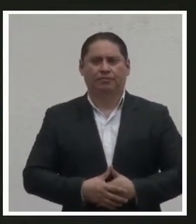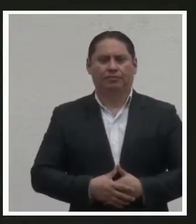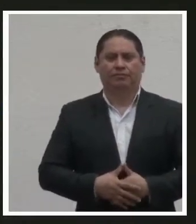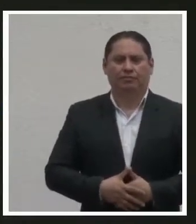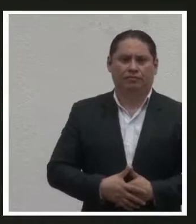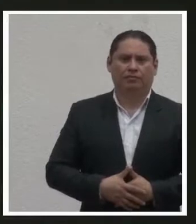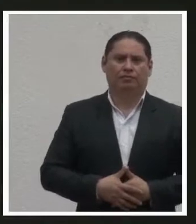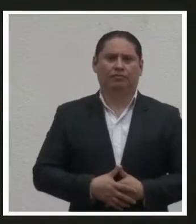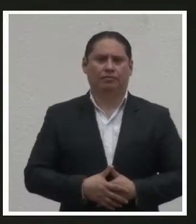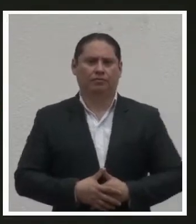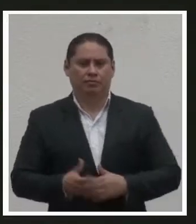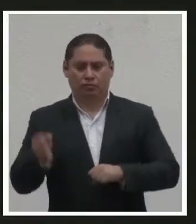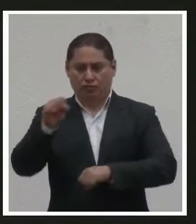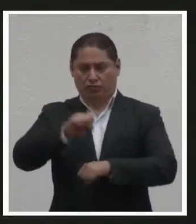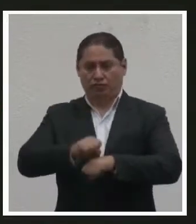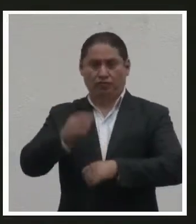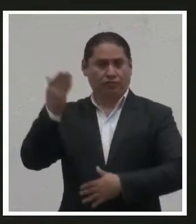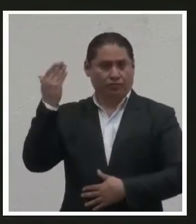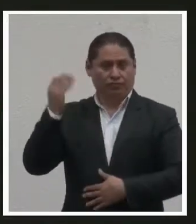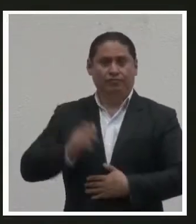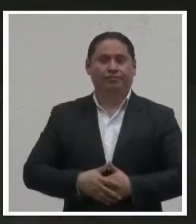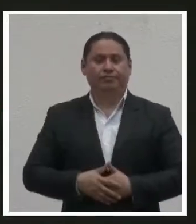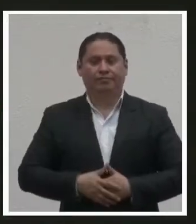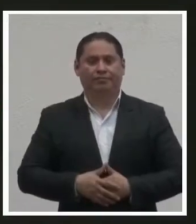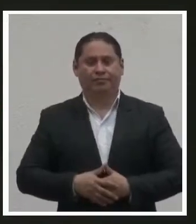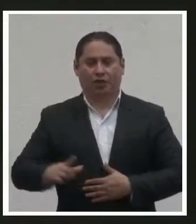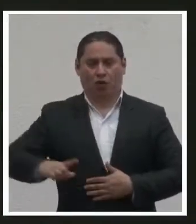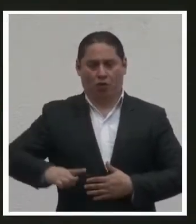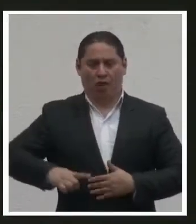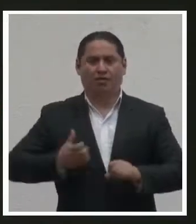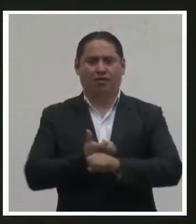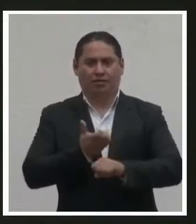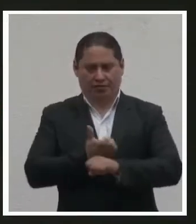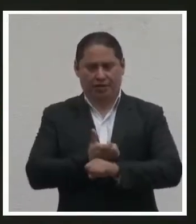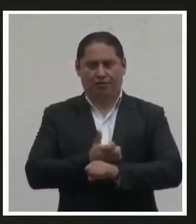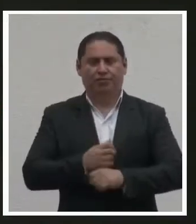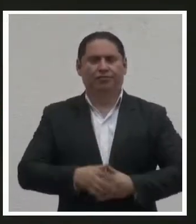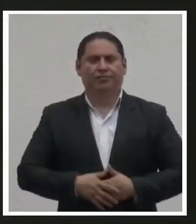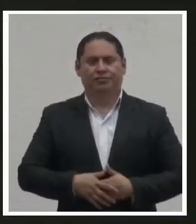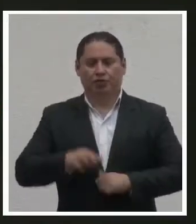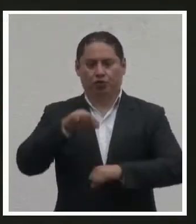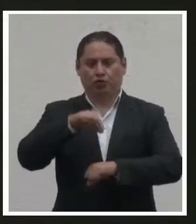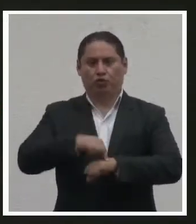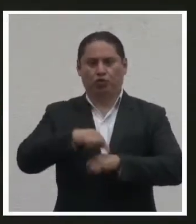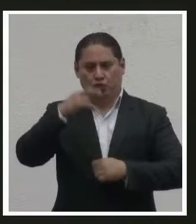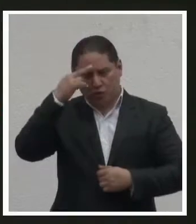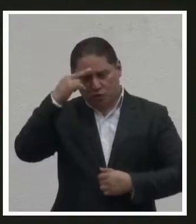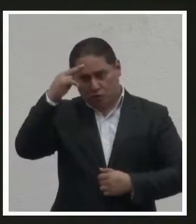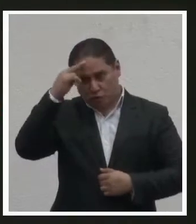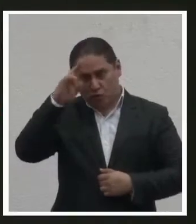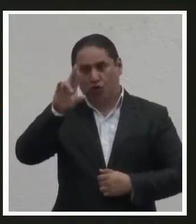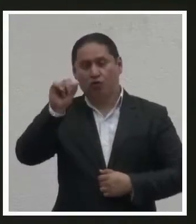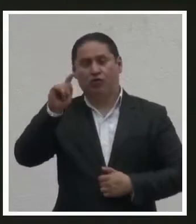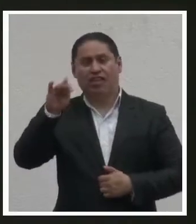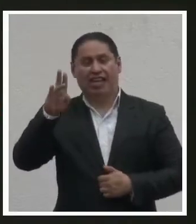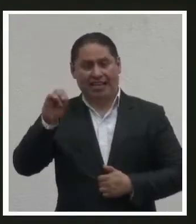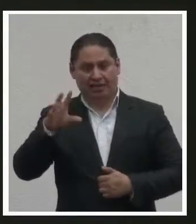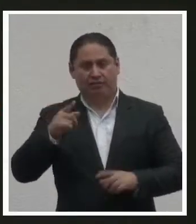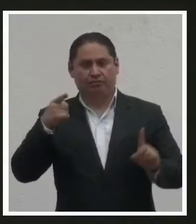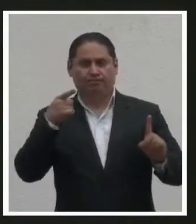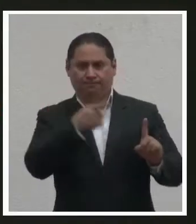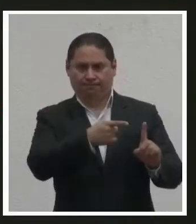La semana pasada, el titular del Ejecutivo del Estado, el doctor Rutilio Escandón Cadenas, señalaba